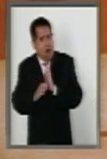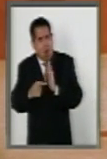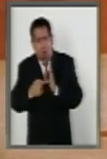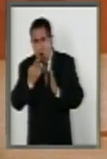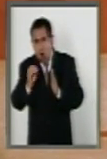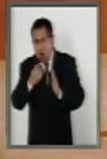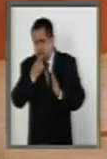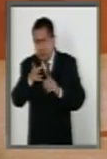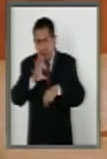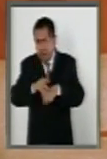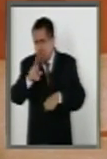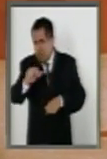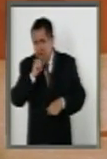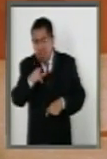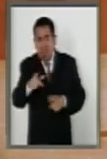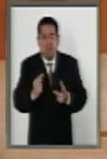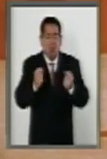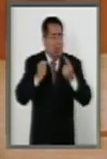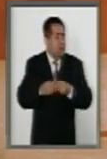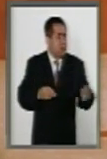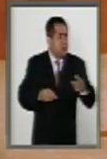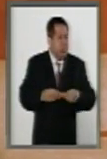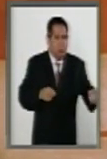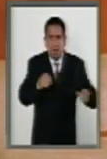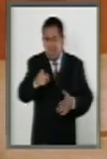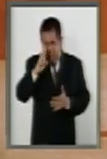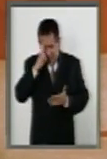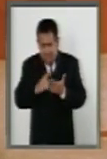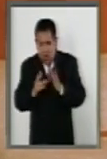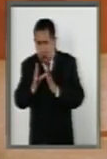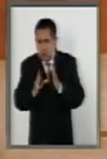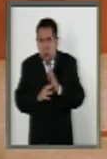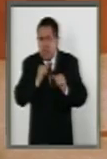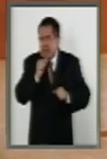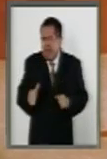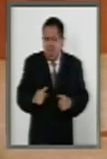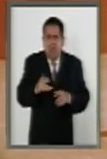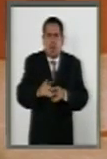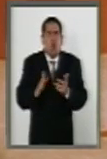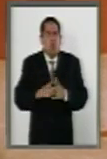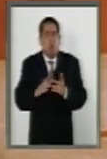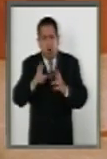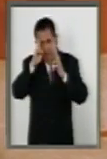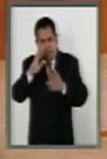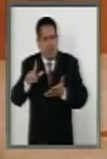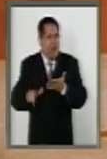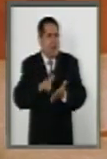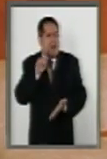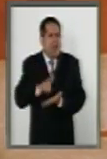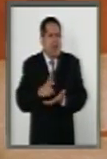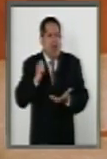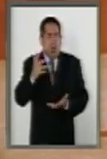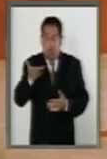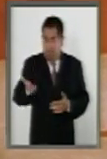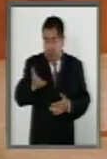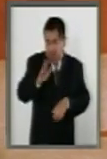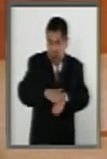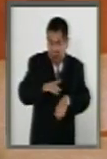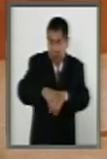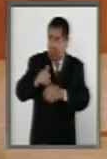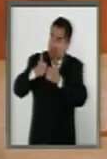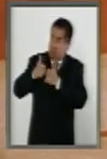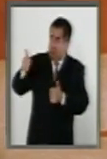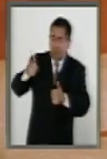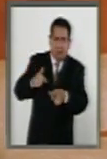energética privatizadora. Si no respeta la Constitución, ¿cómo va a respetar la ley que le pide